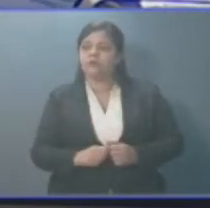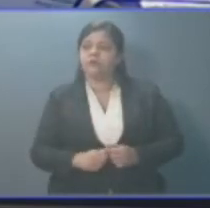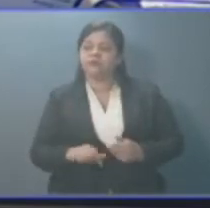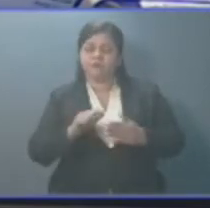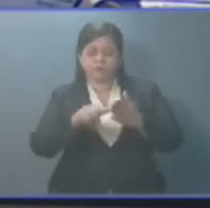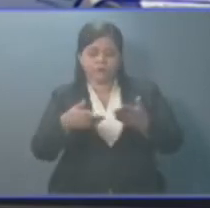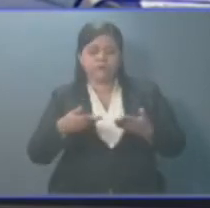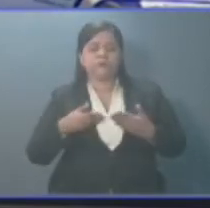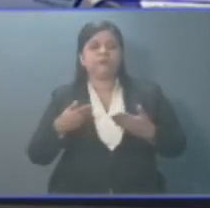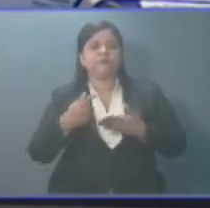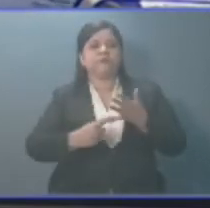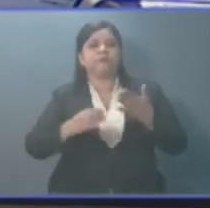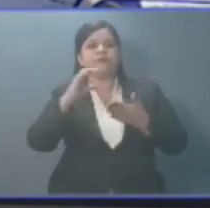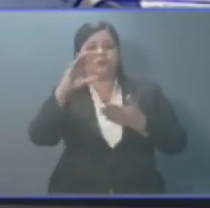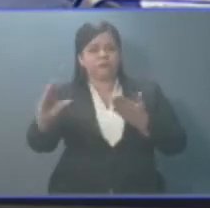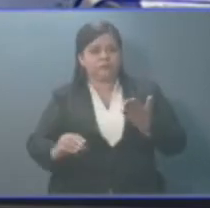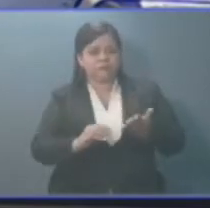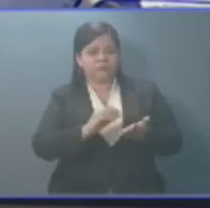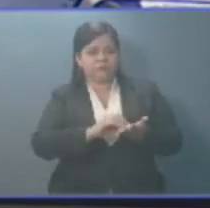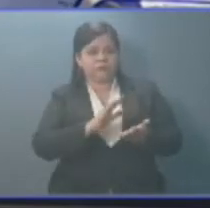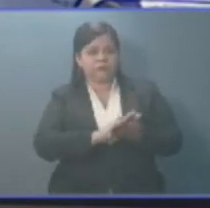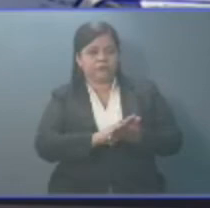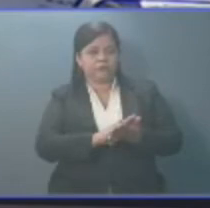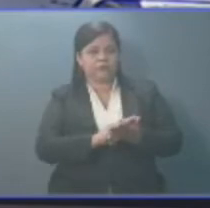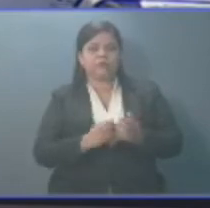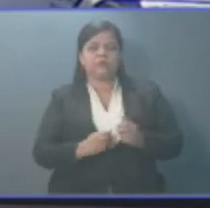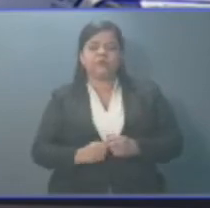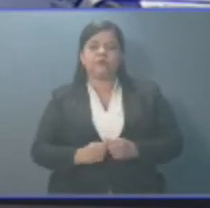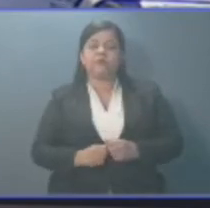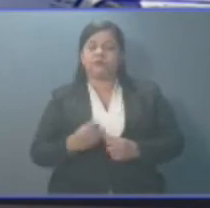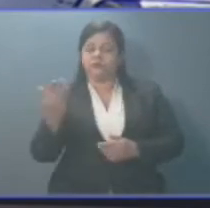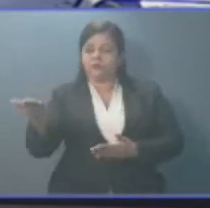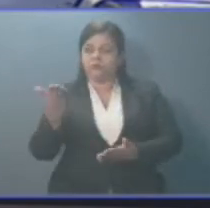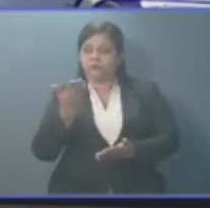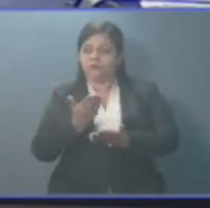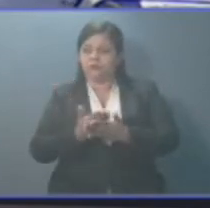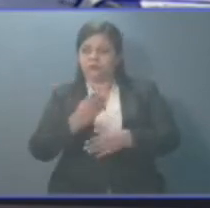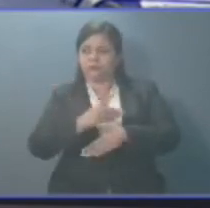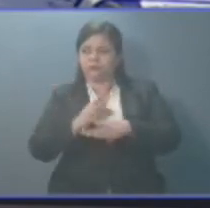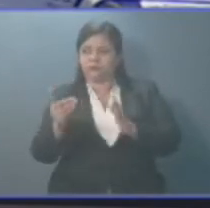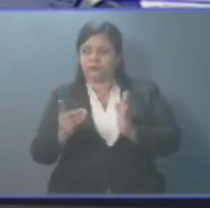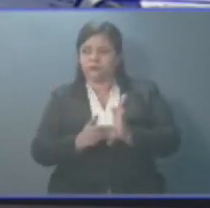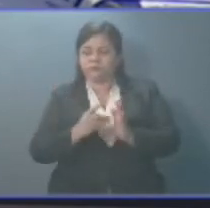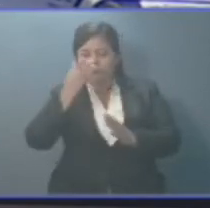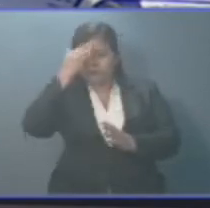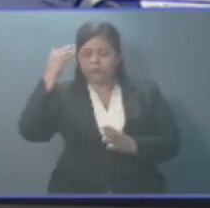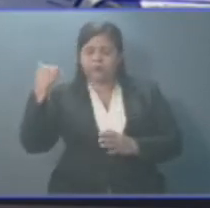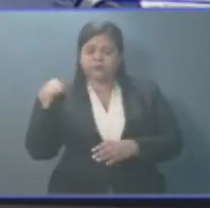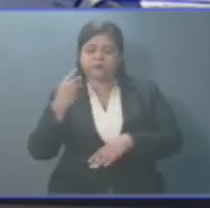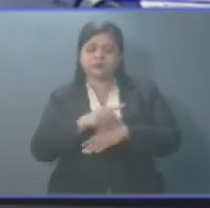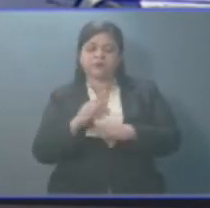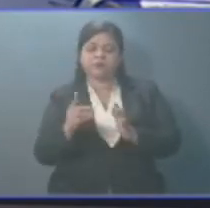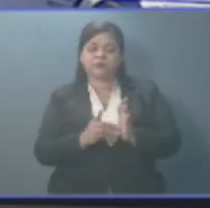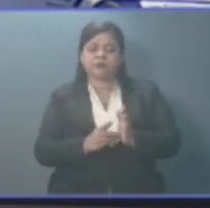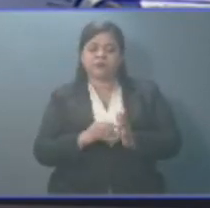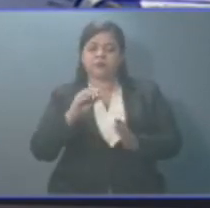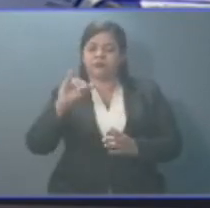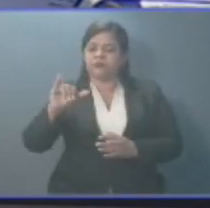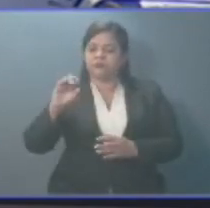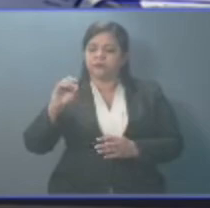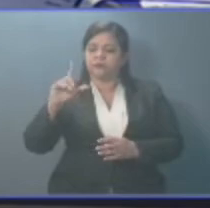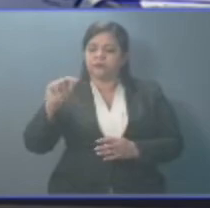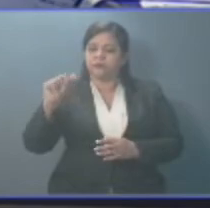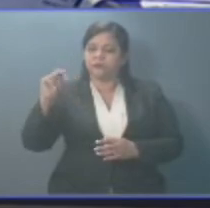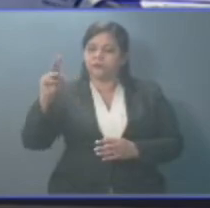de sus facultades constitucionales y a iniciativa de los diputados y diputadas Yolanda